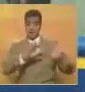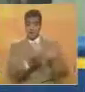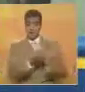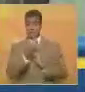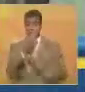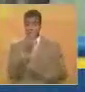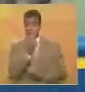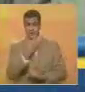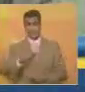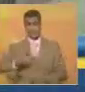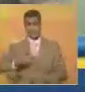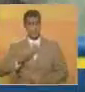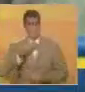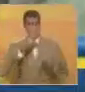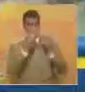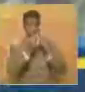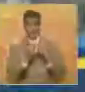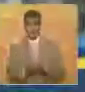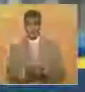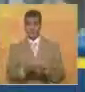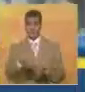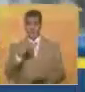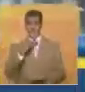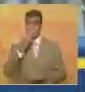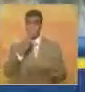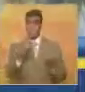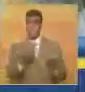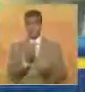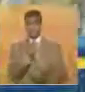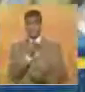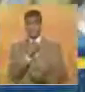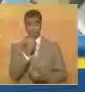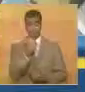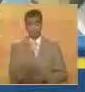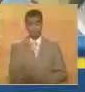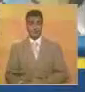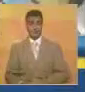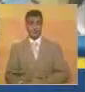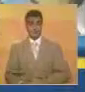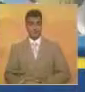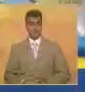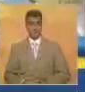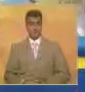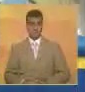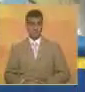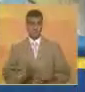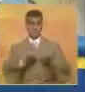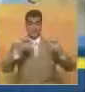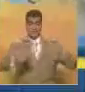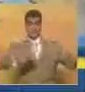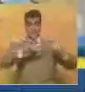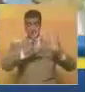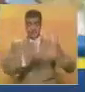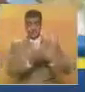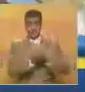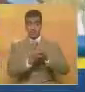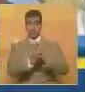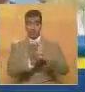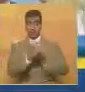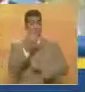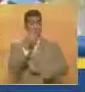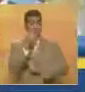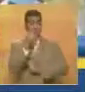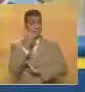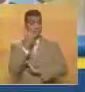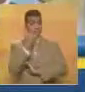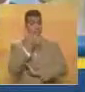afirmó que hará lo posible por reestructurarlo, asegura que el actual no funciona. Hoy en Venezuela el sistema carcelario, el que roba un teléfono está en